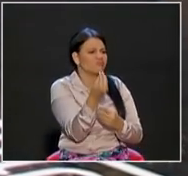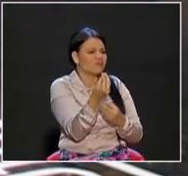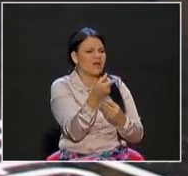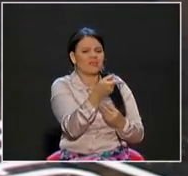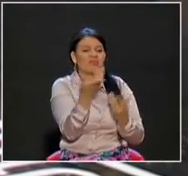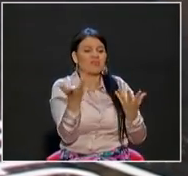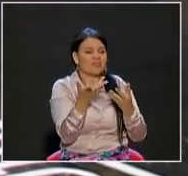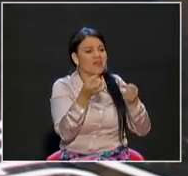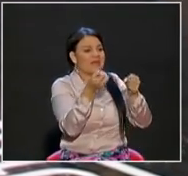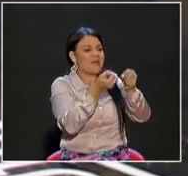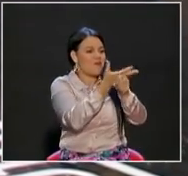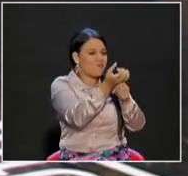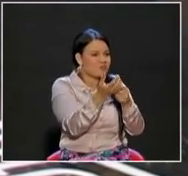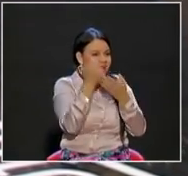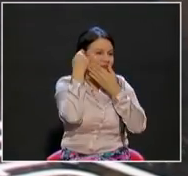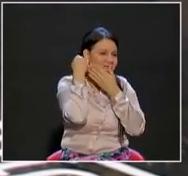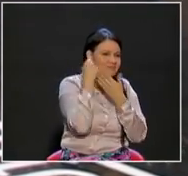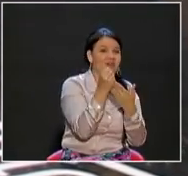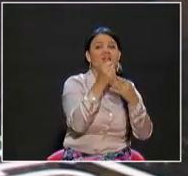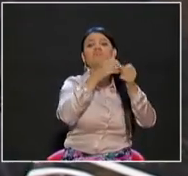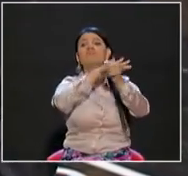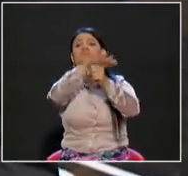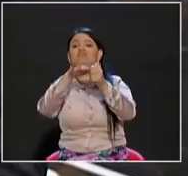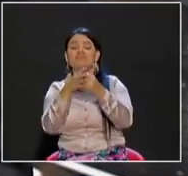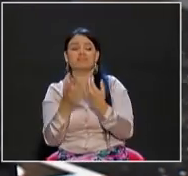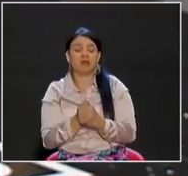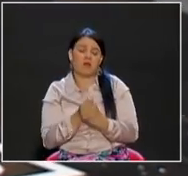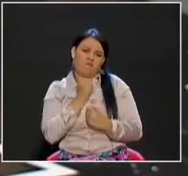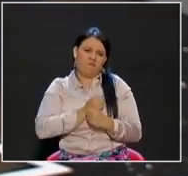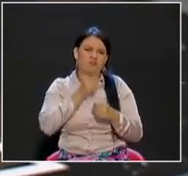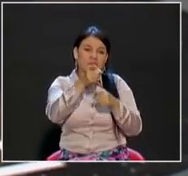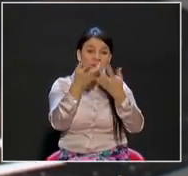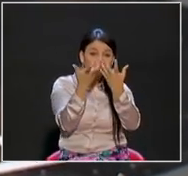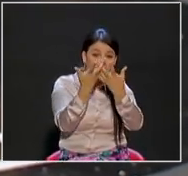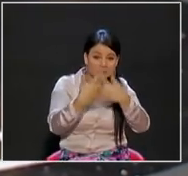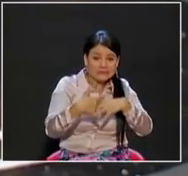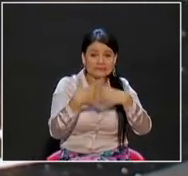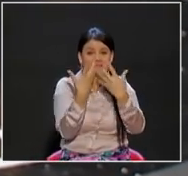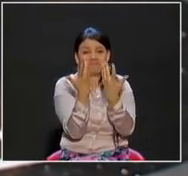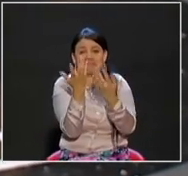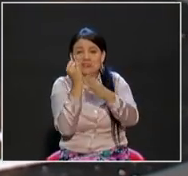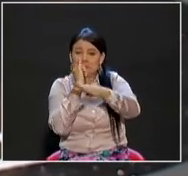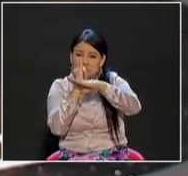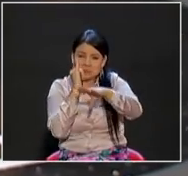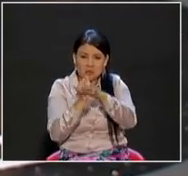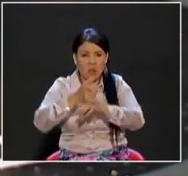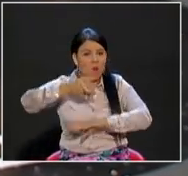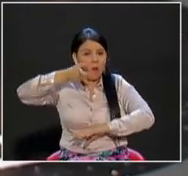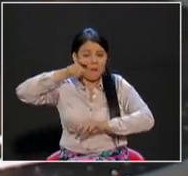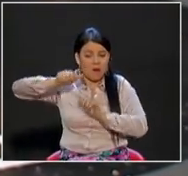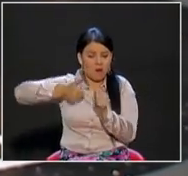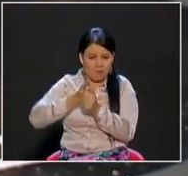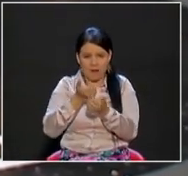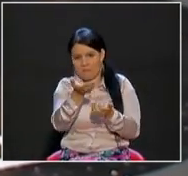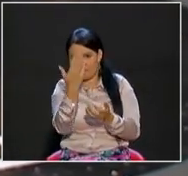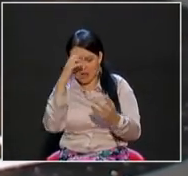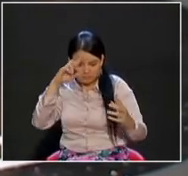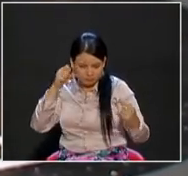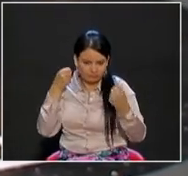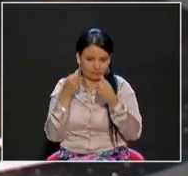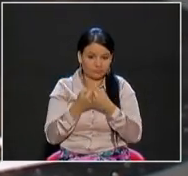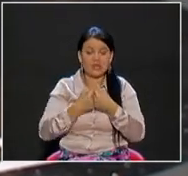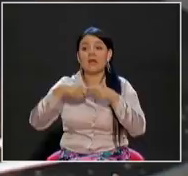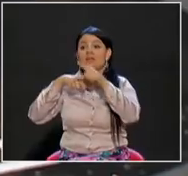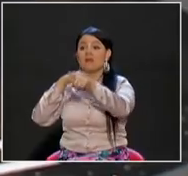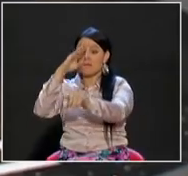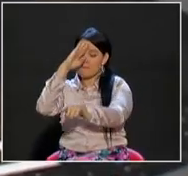la de confianza vamos a trabajar con las empresas de vigilancia y seguridad privada vamos a trabajar con los oficiales y los suboficiales en uso